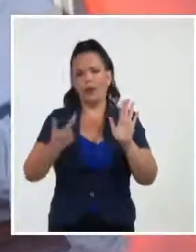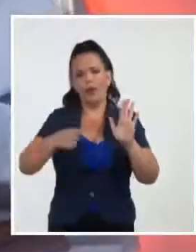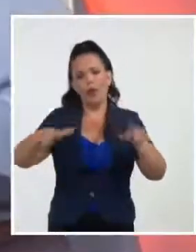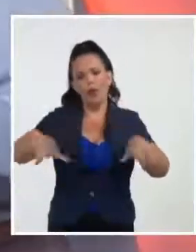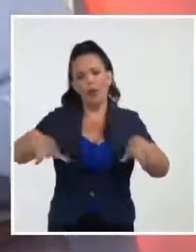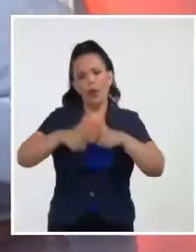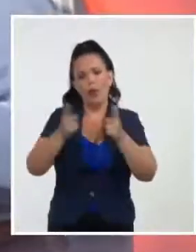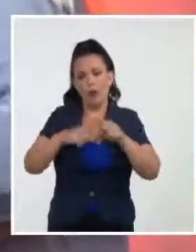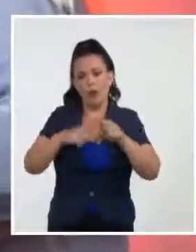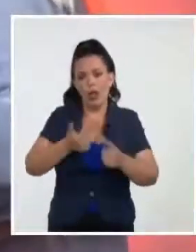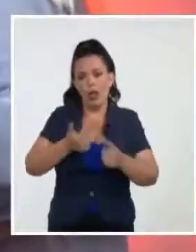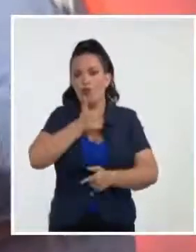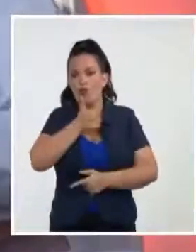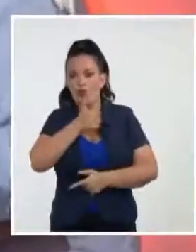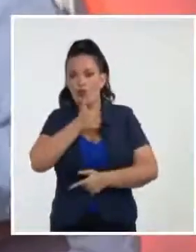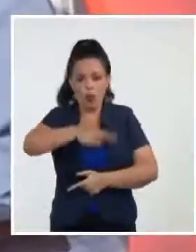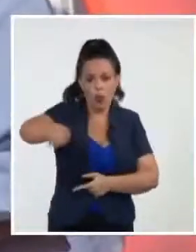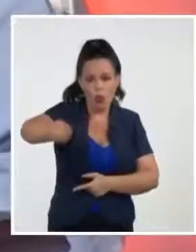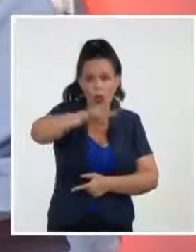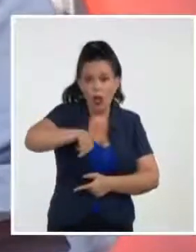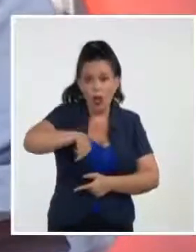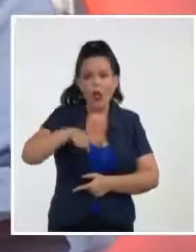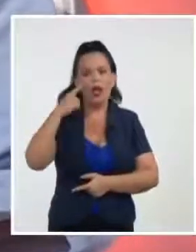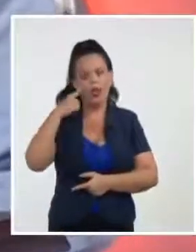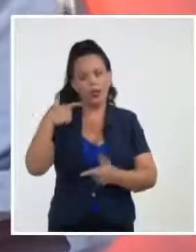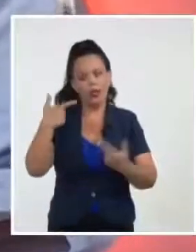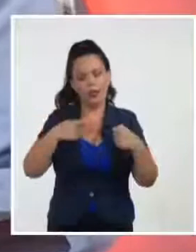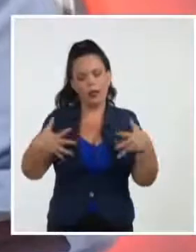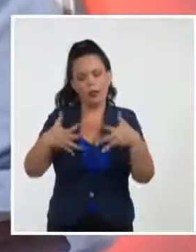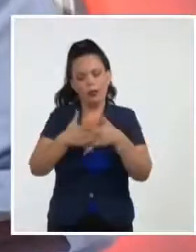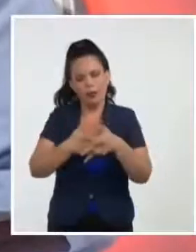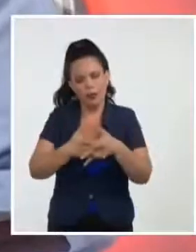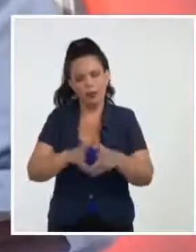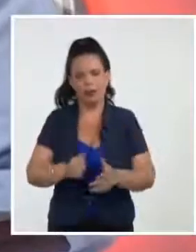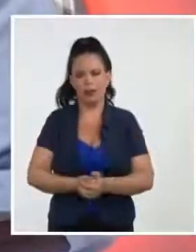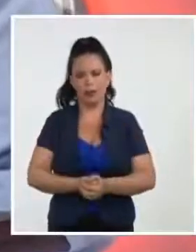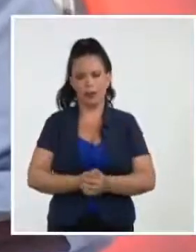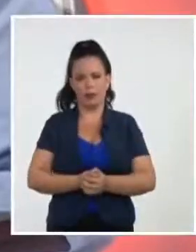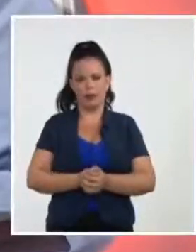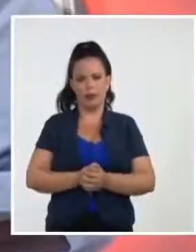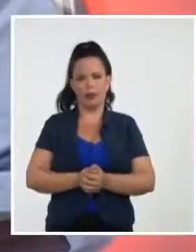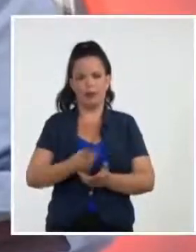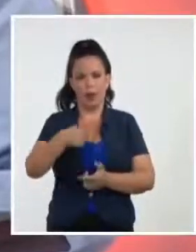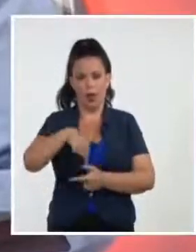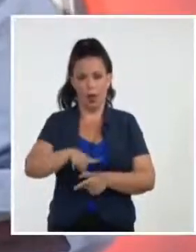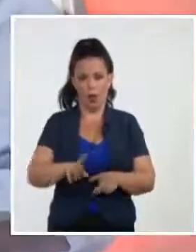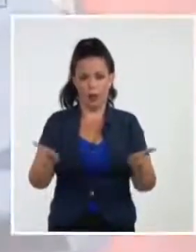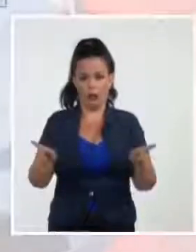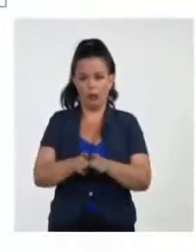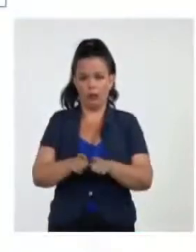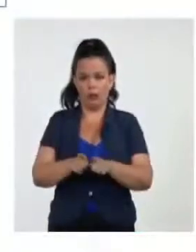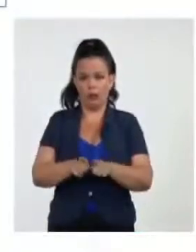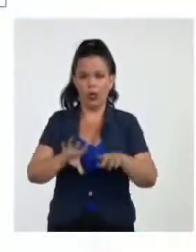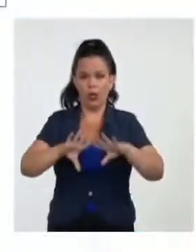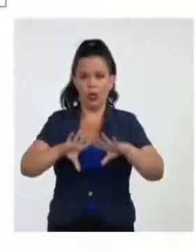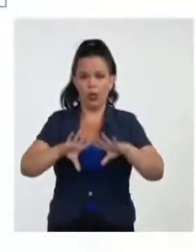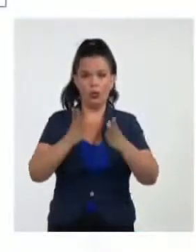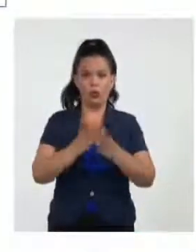este comportamiento. La próxima es un poco resumido la situación del promedio de